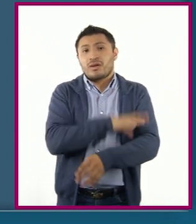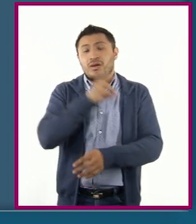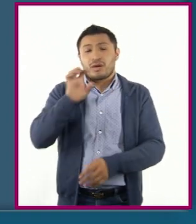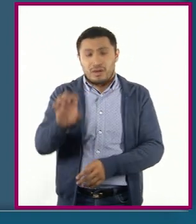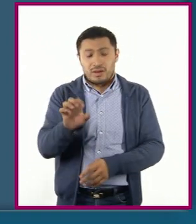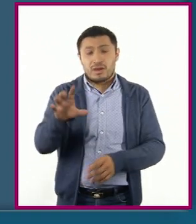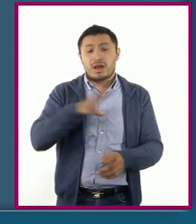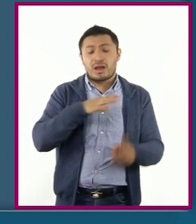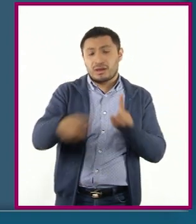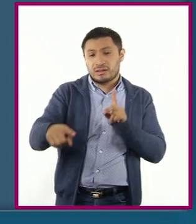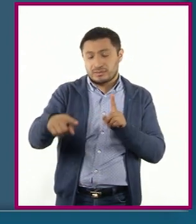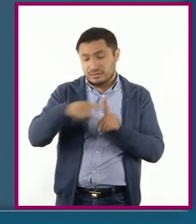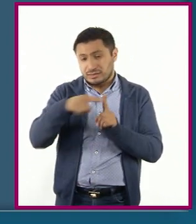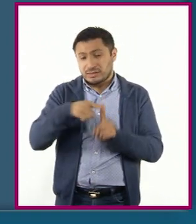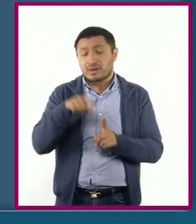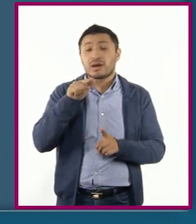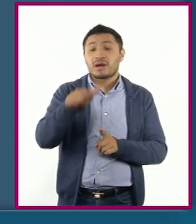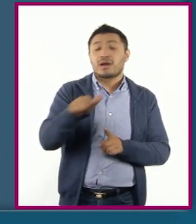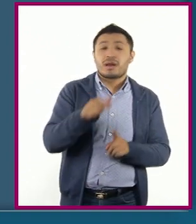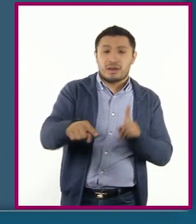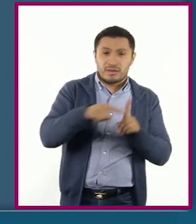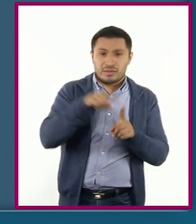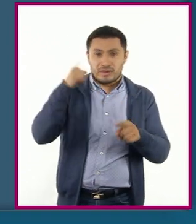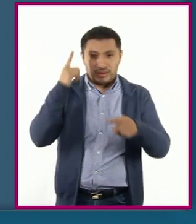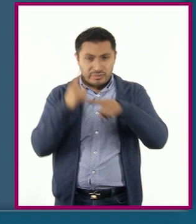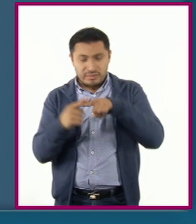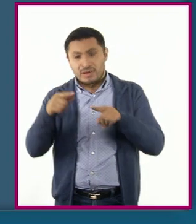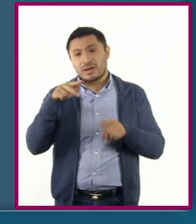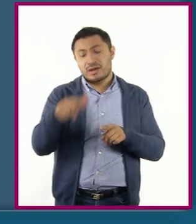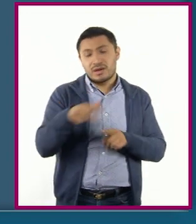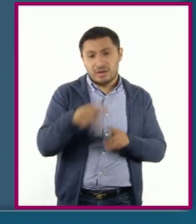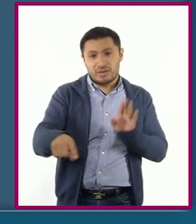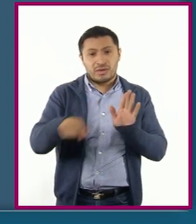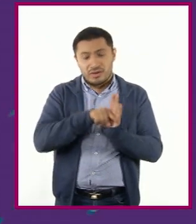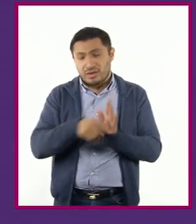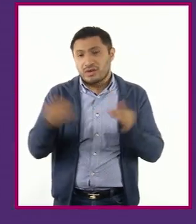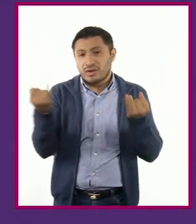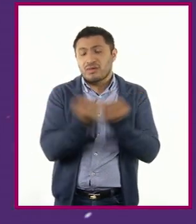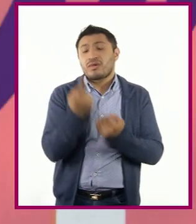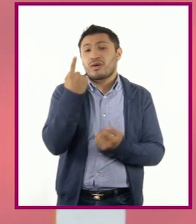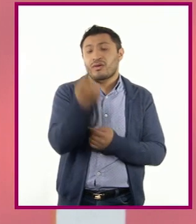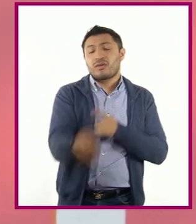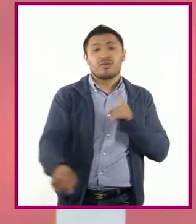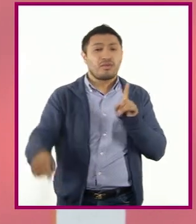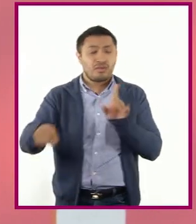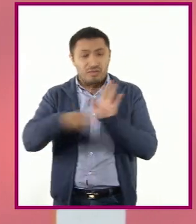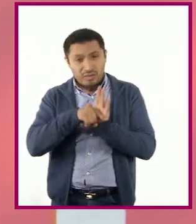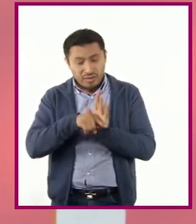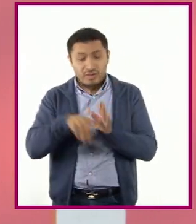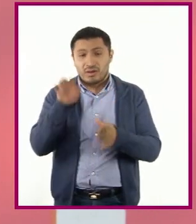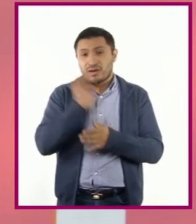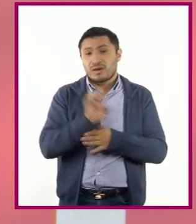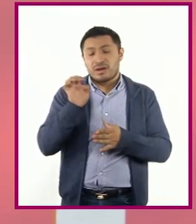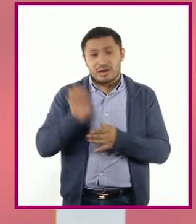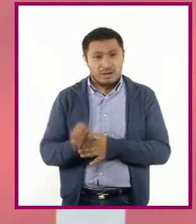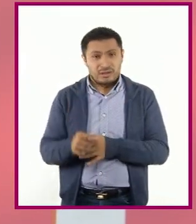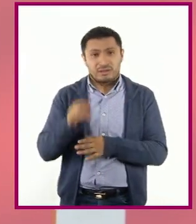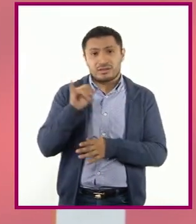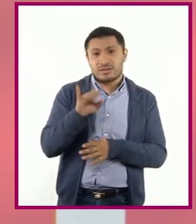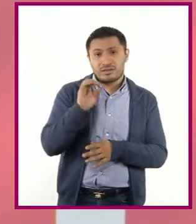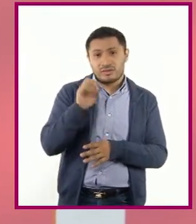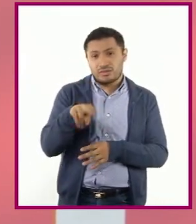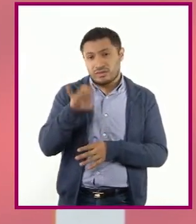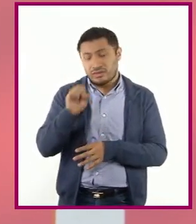suma algebraica, 17 positivo más 18 negativo es igual a 1 negativo. Por lo tanto, estos iones